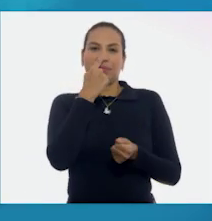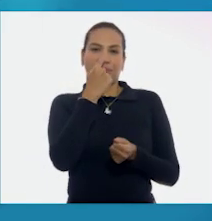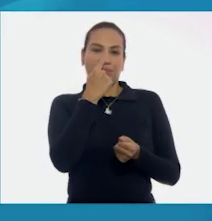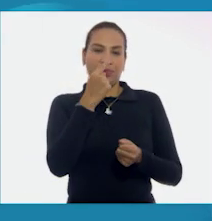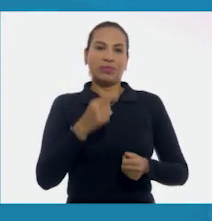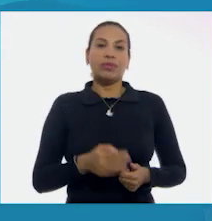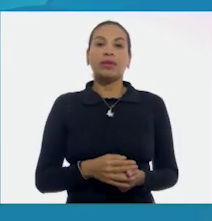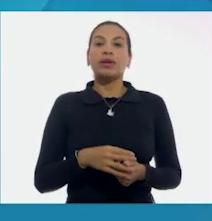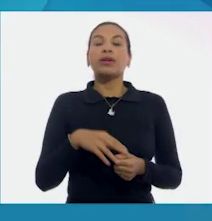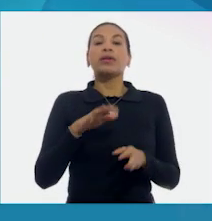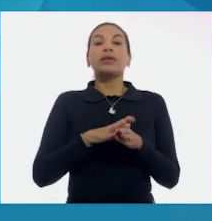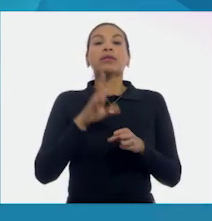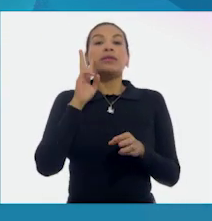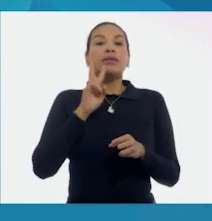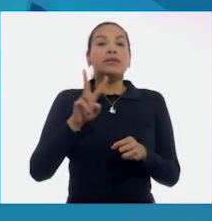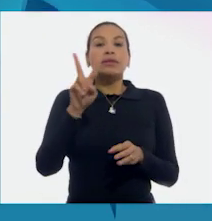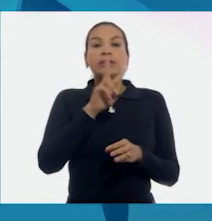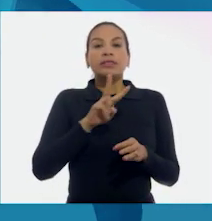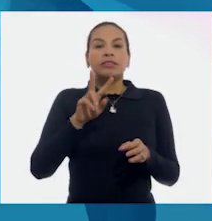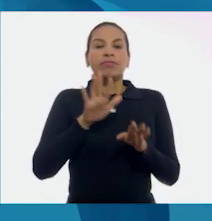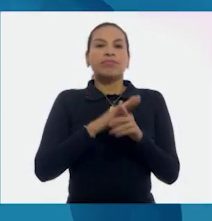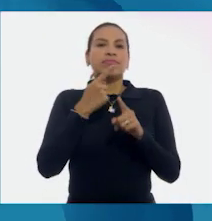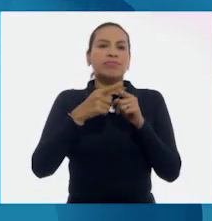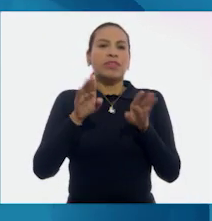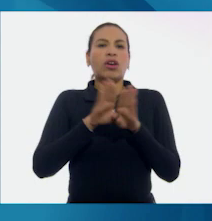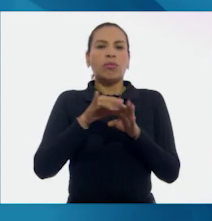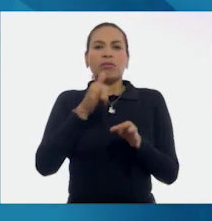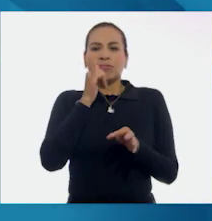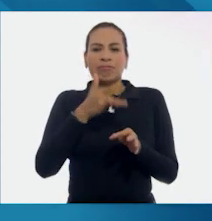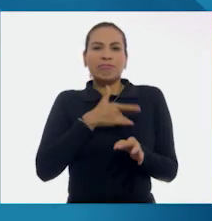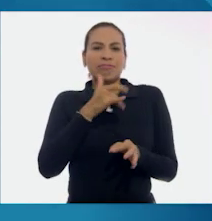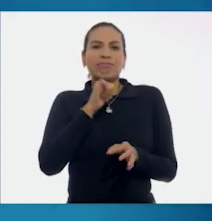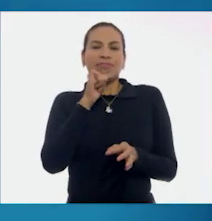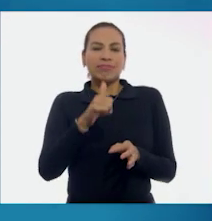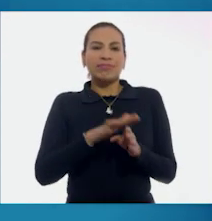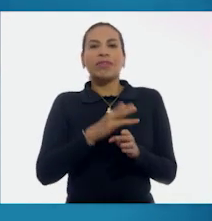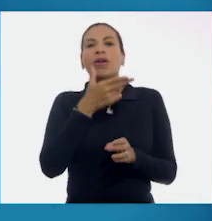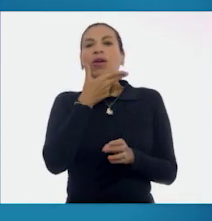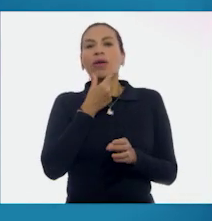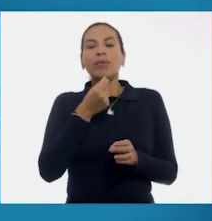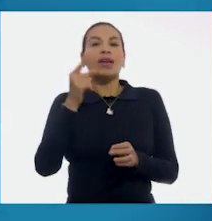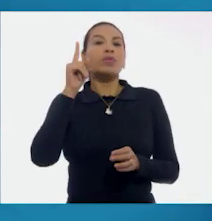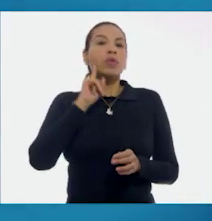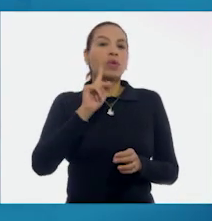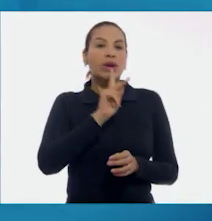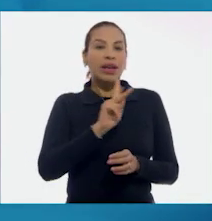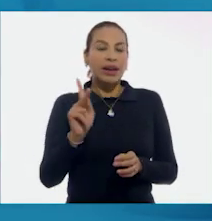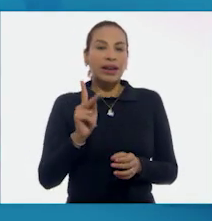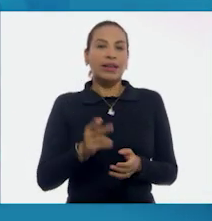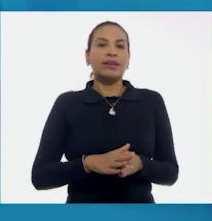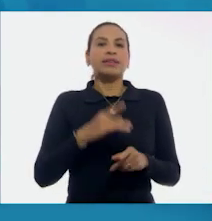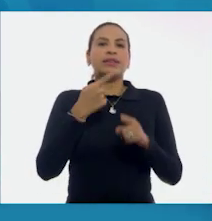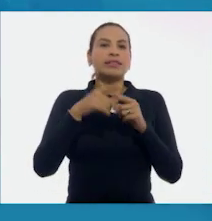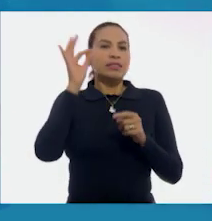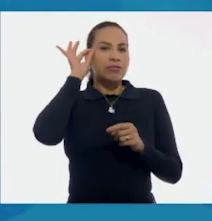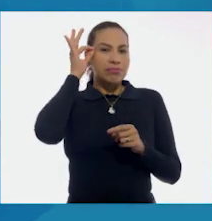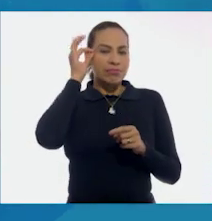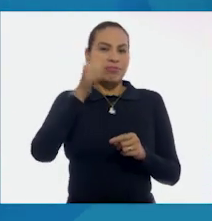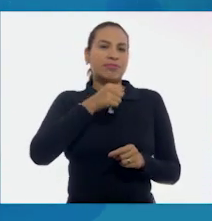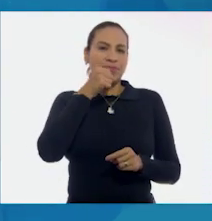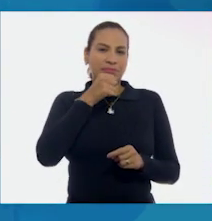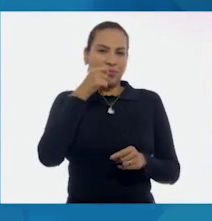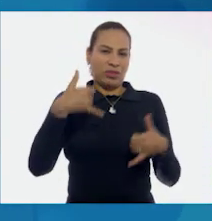olfato, y vista por beberla y no sentirla, hombres, mujeres, mozos y